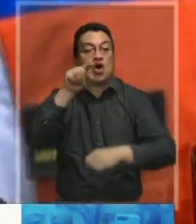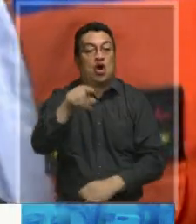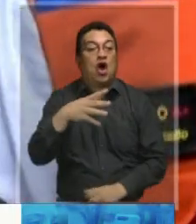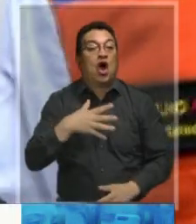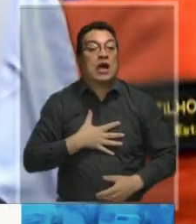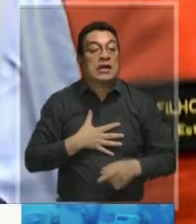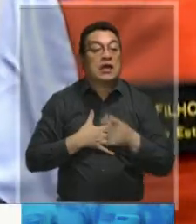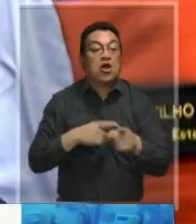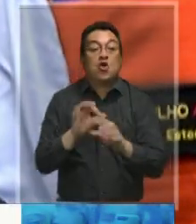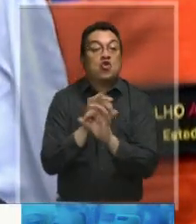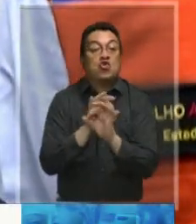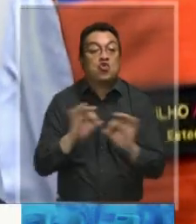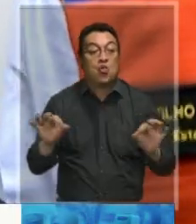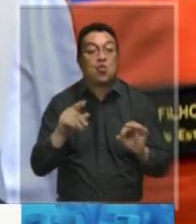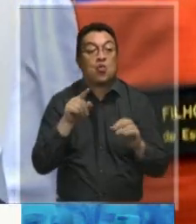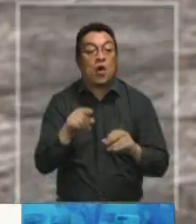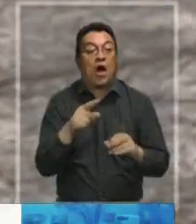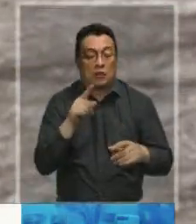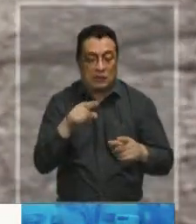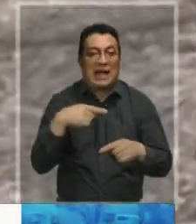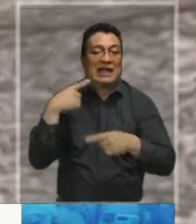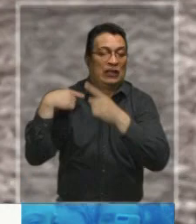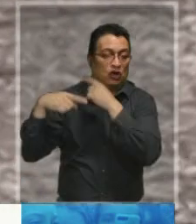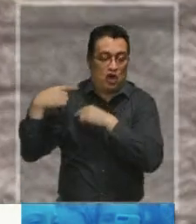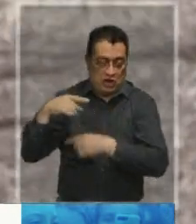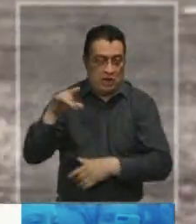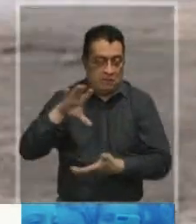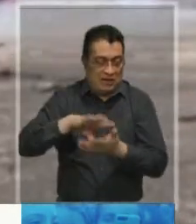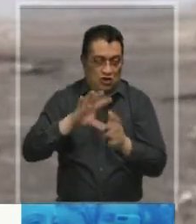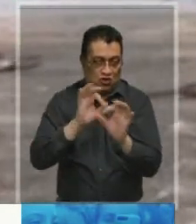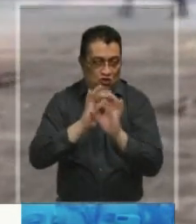que nunca foi feito na história desse país.